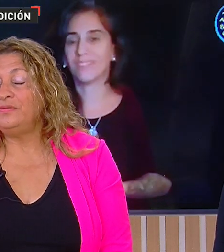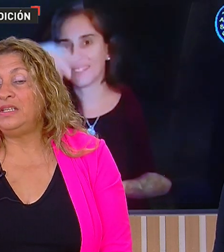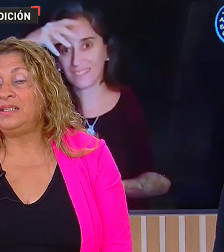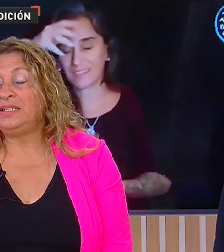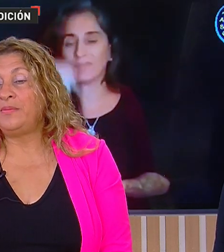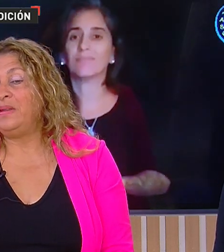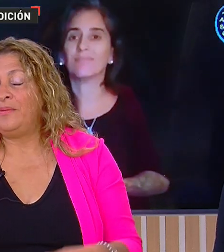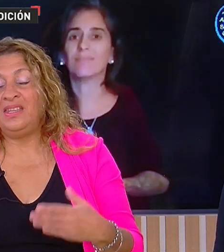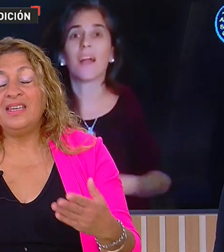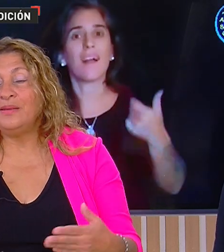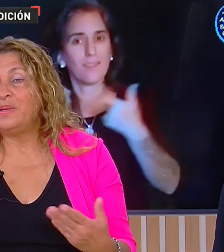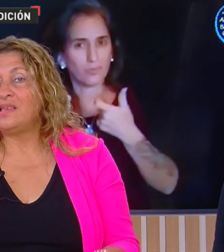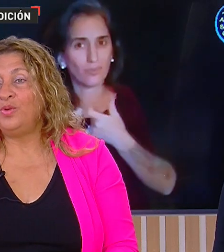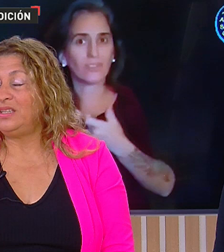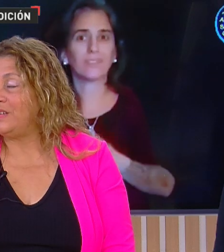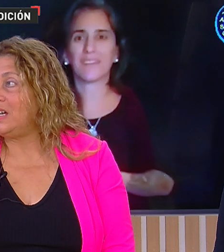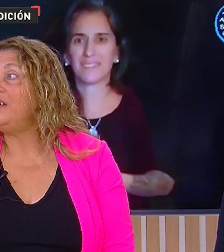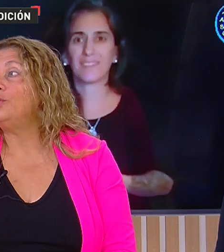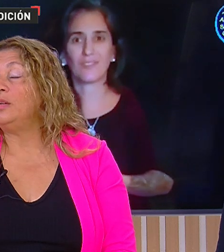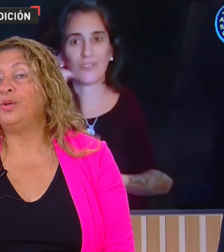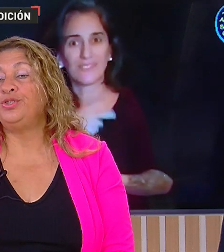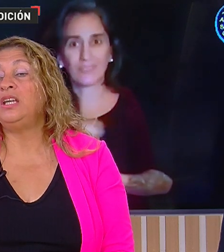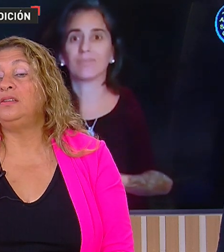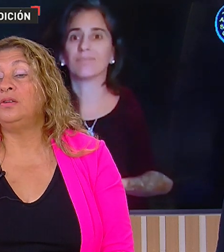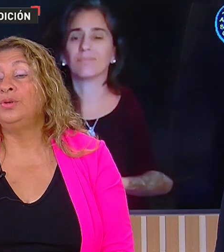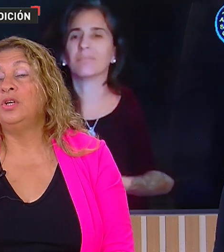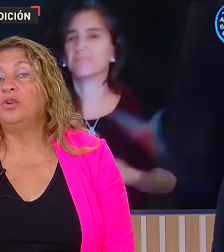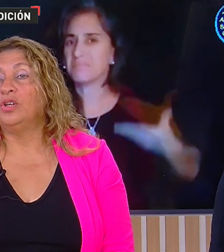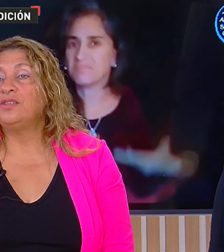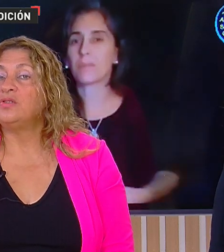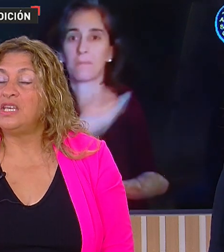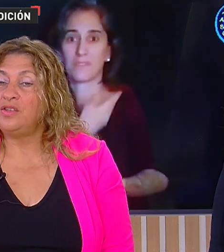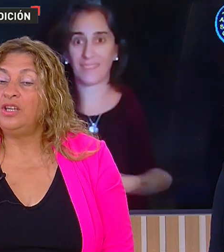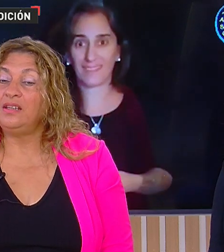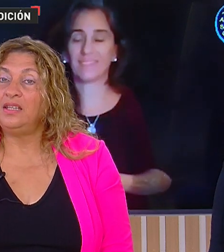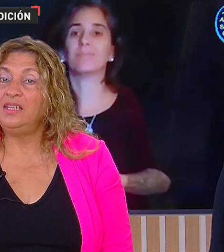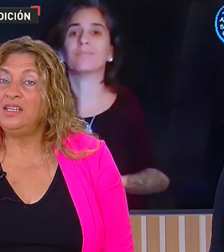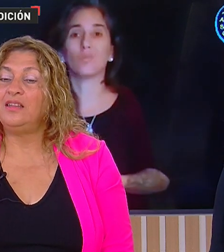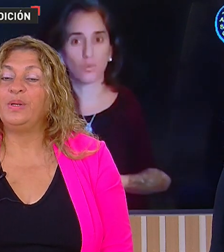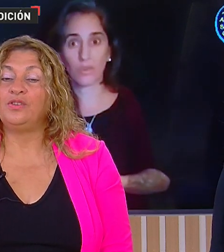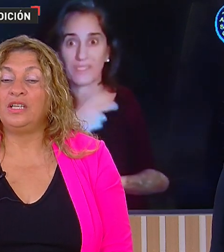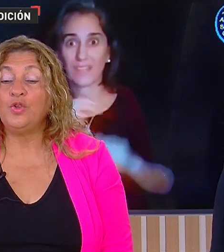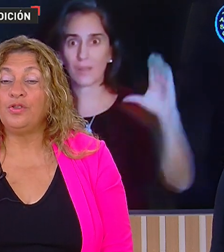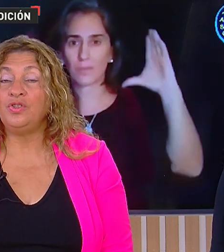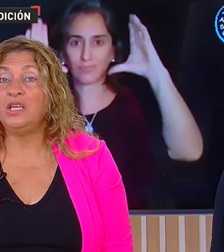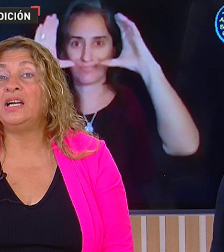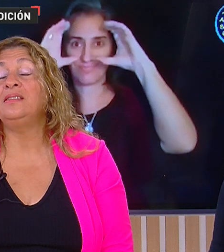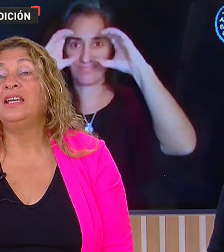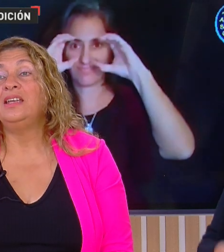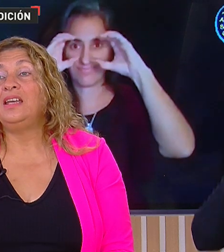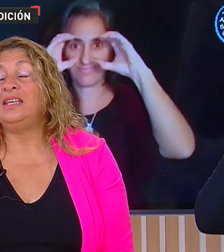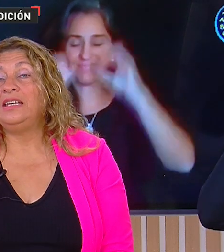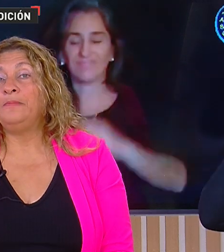idea, a medida que empezamos a trabajar con el proyecto, con la Asociación Argentina de Personas